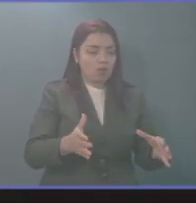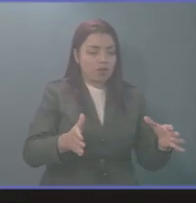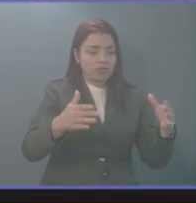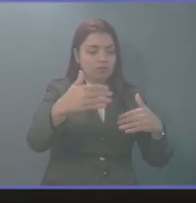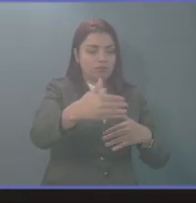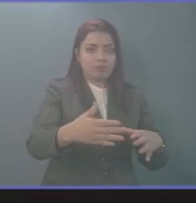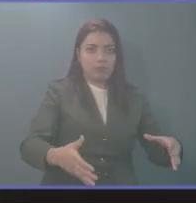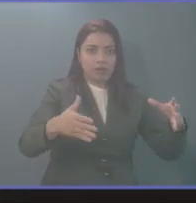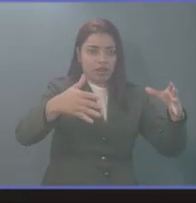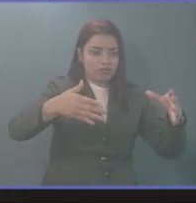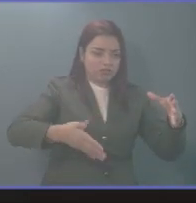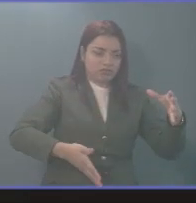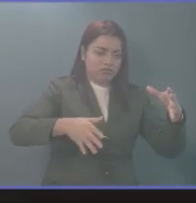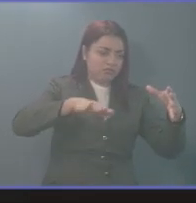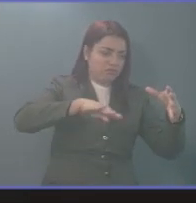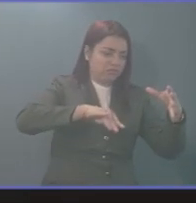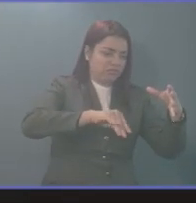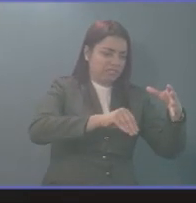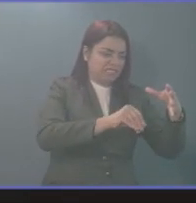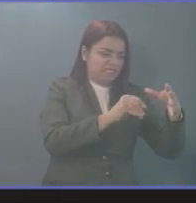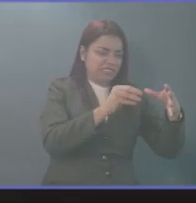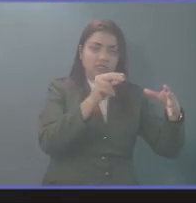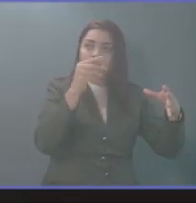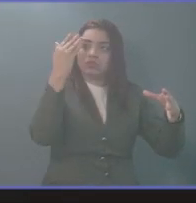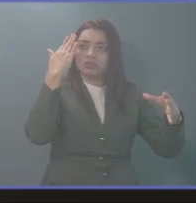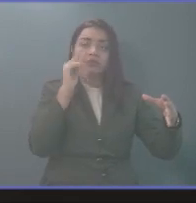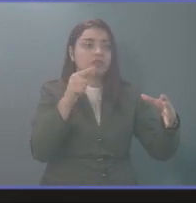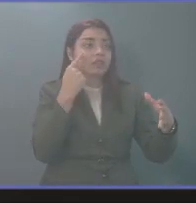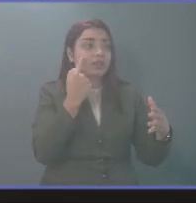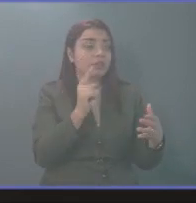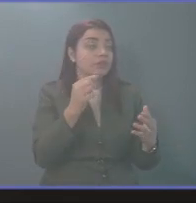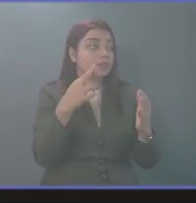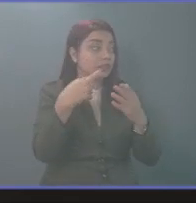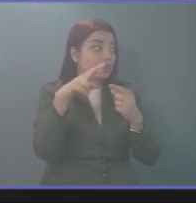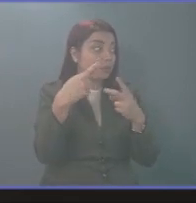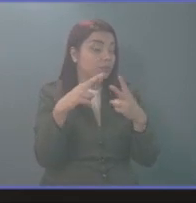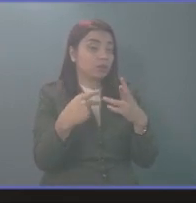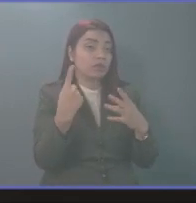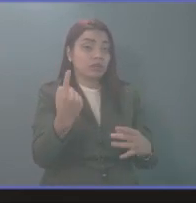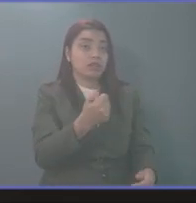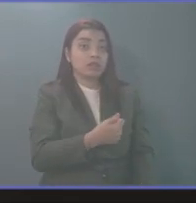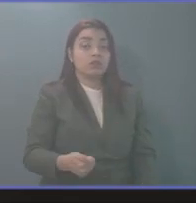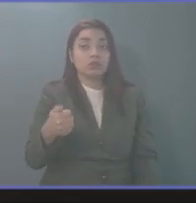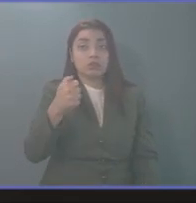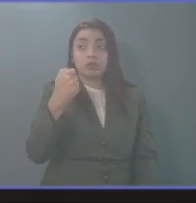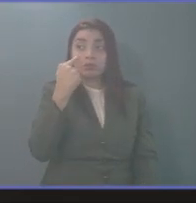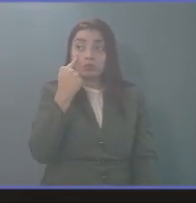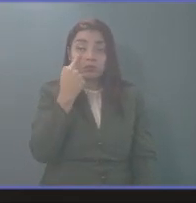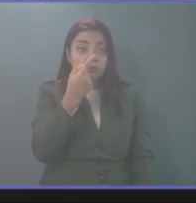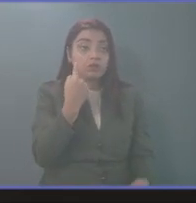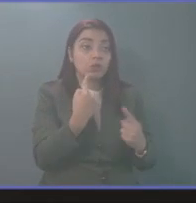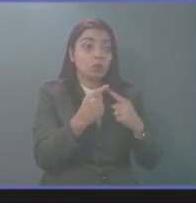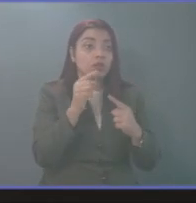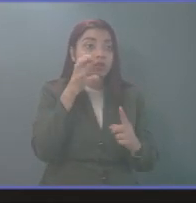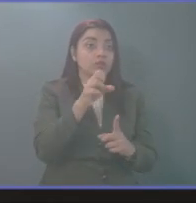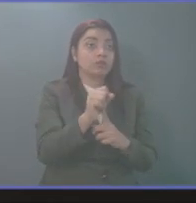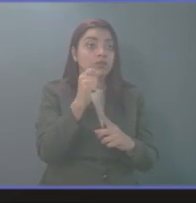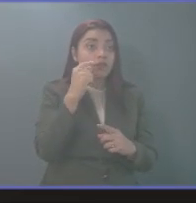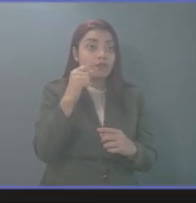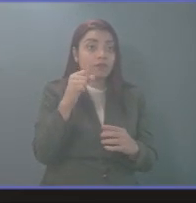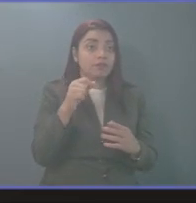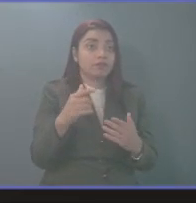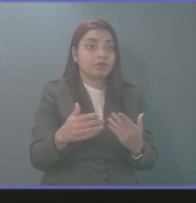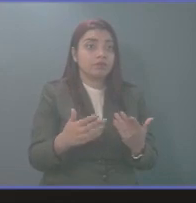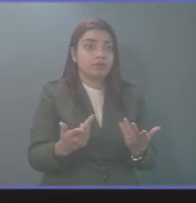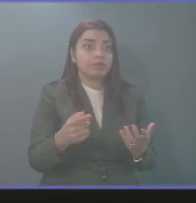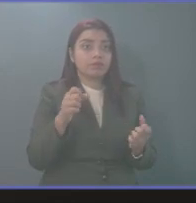podían rebalsar. No sabemos, esa bitácora nos va a decir los reportes del supervisor de cuando falló los filtros.